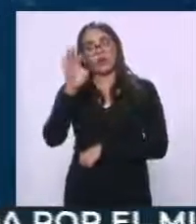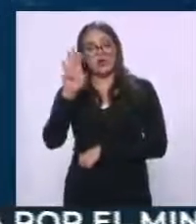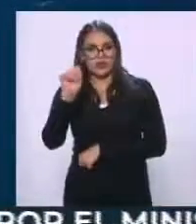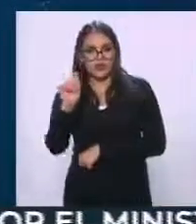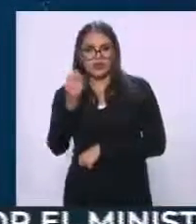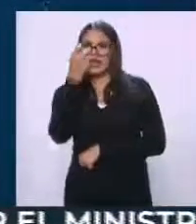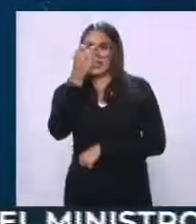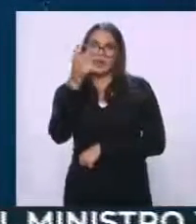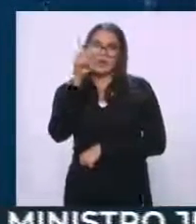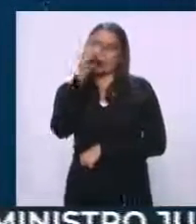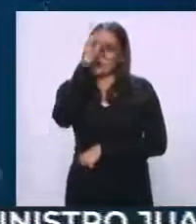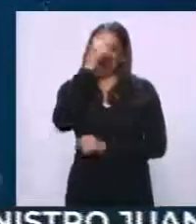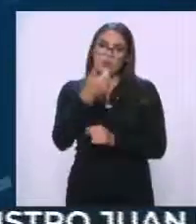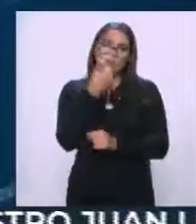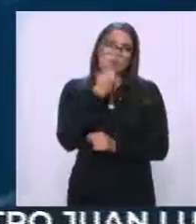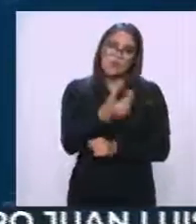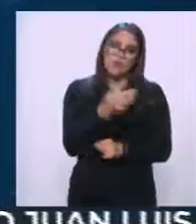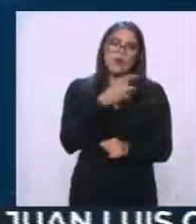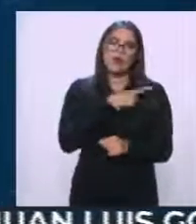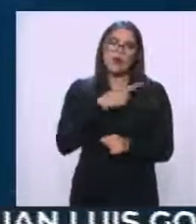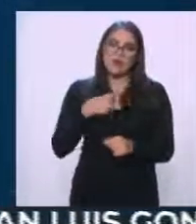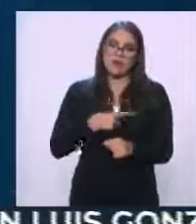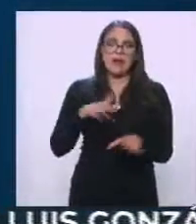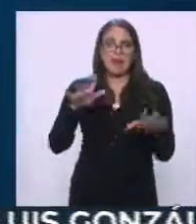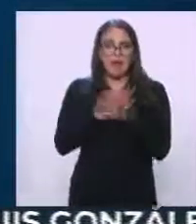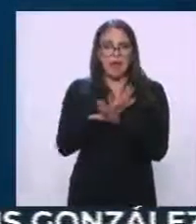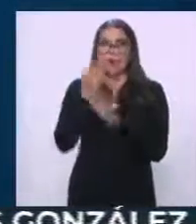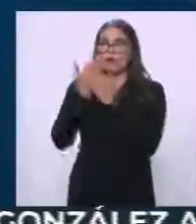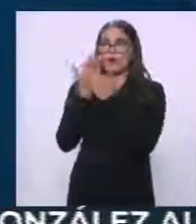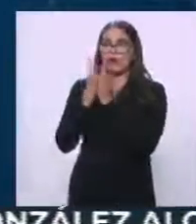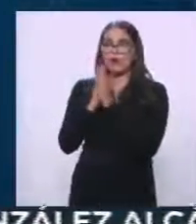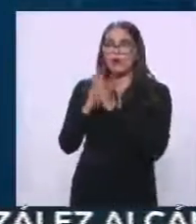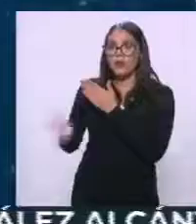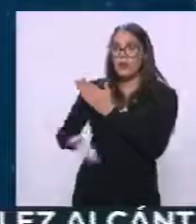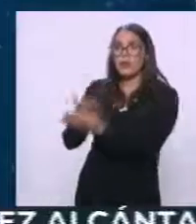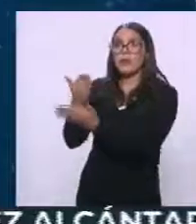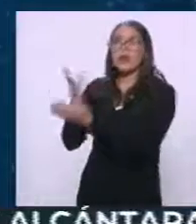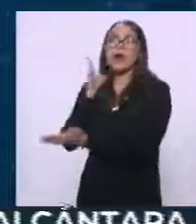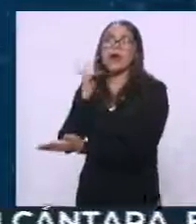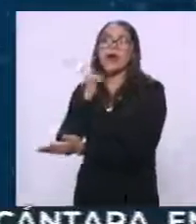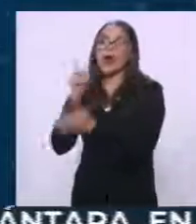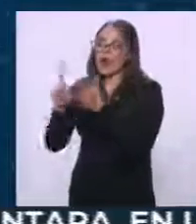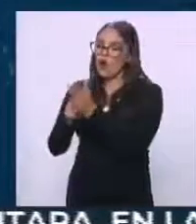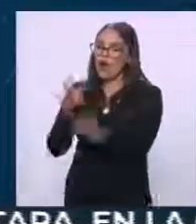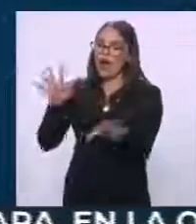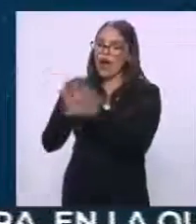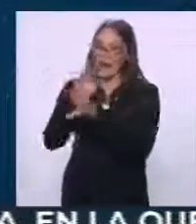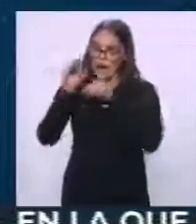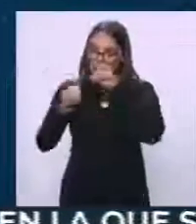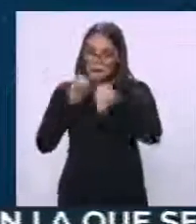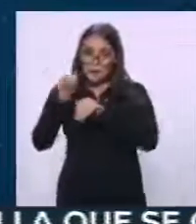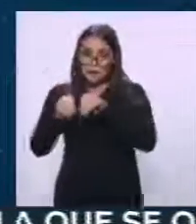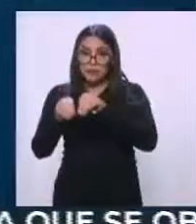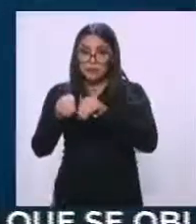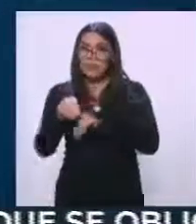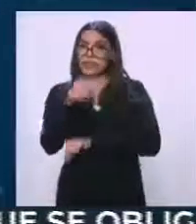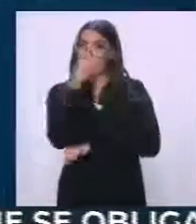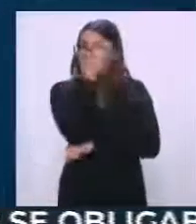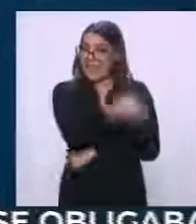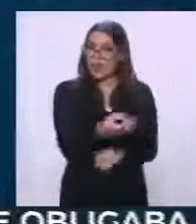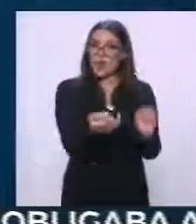y se obligara a los estados, al Congreso del Estado a reformar. Pero eso también abría la